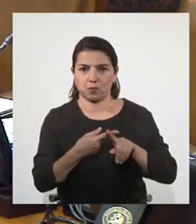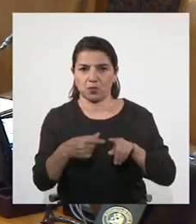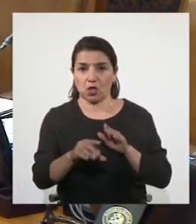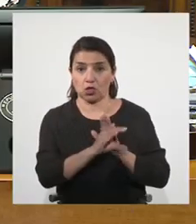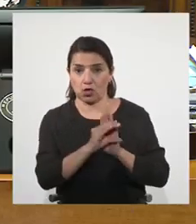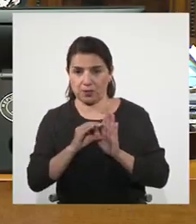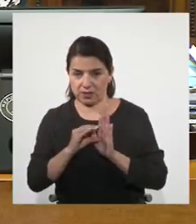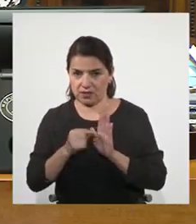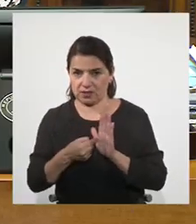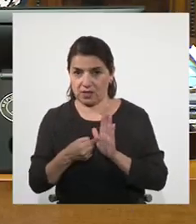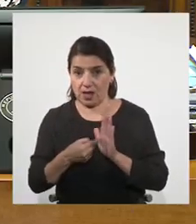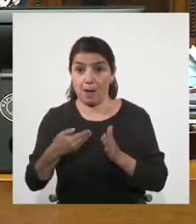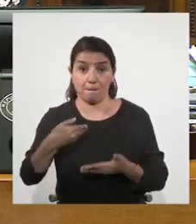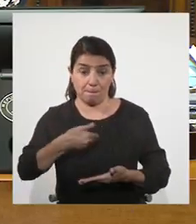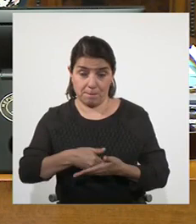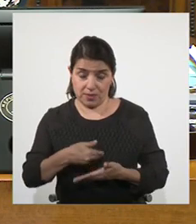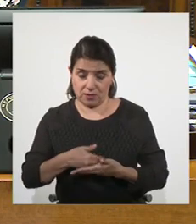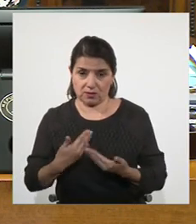acuerdo a lo solicitado por usted.